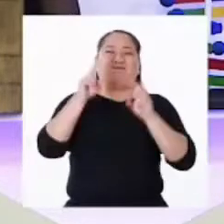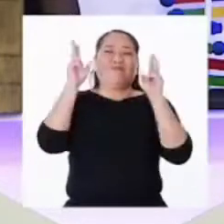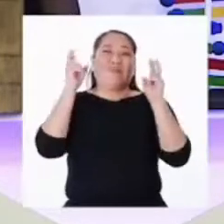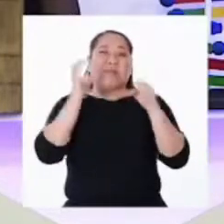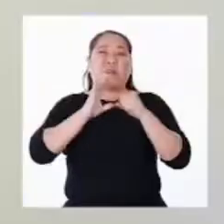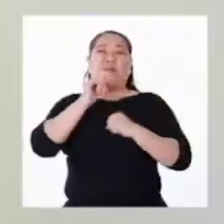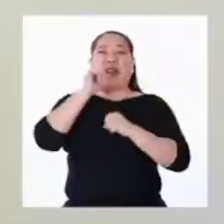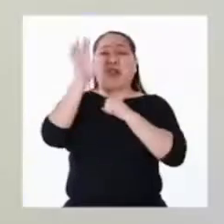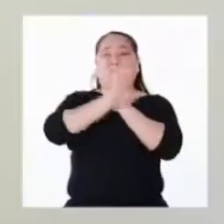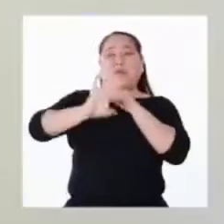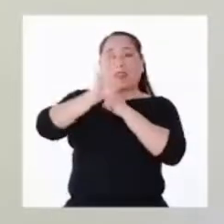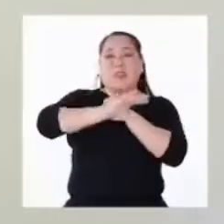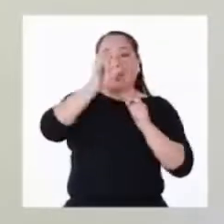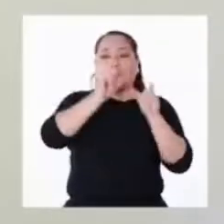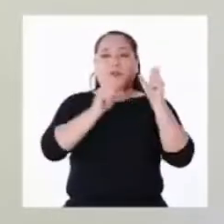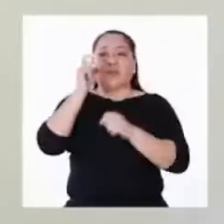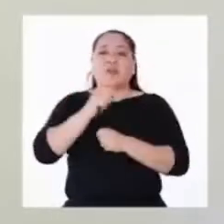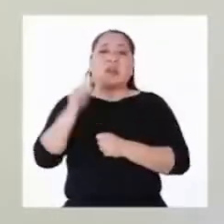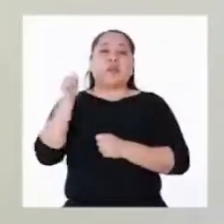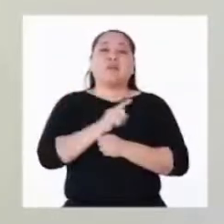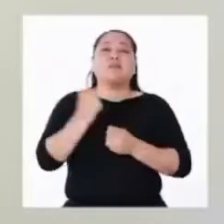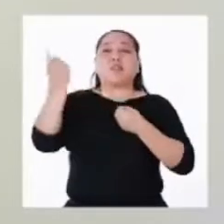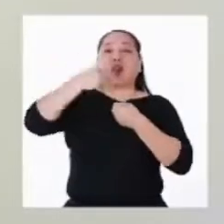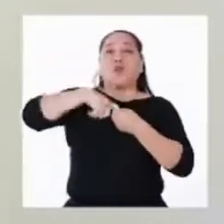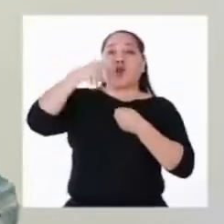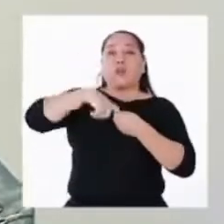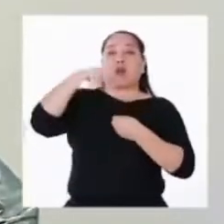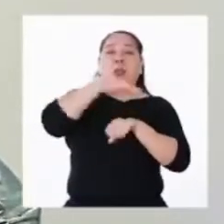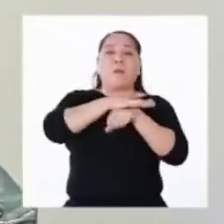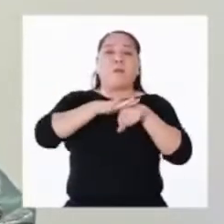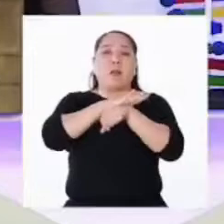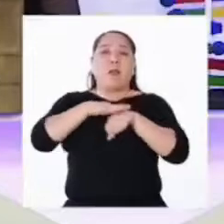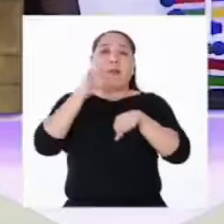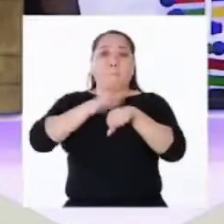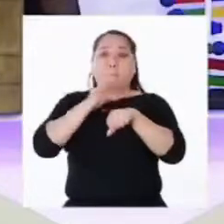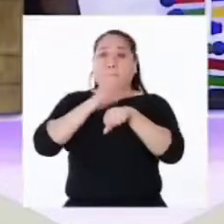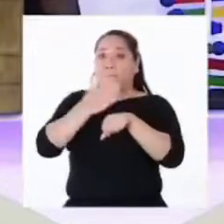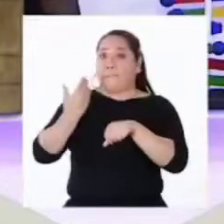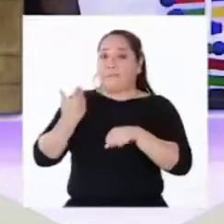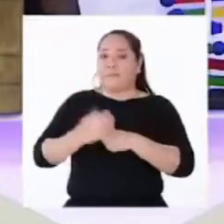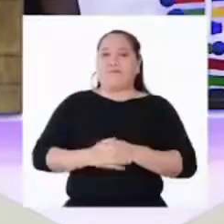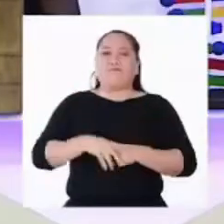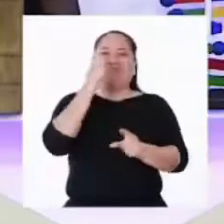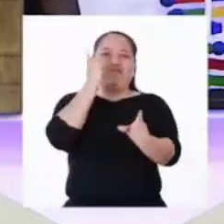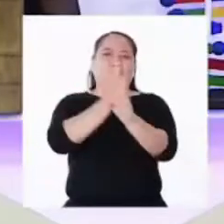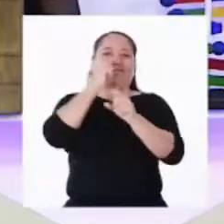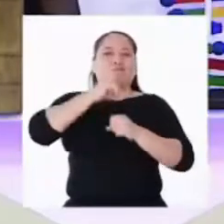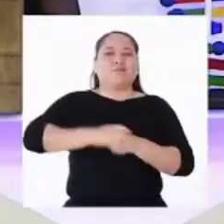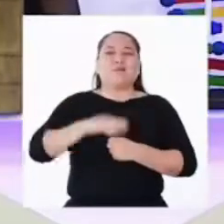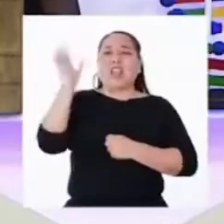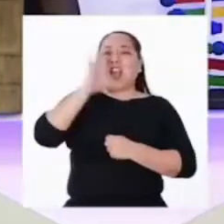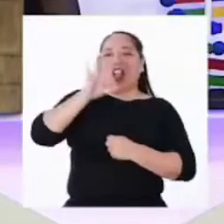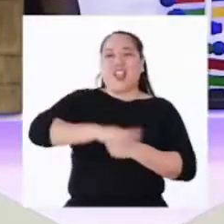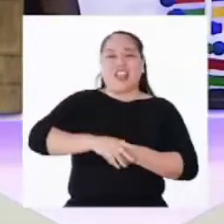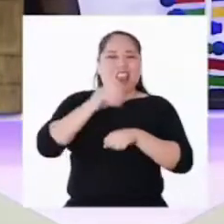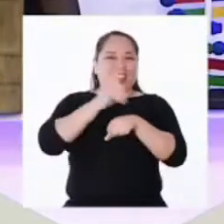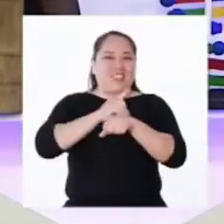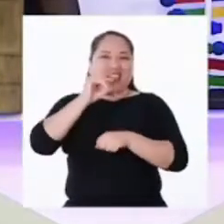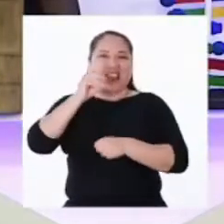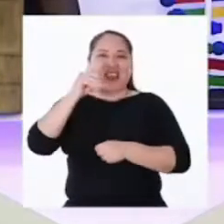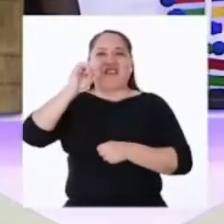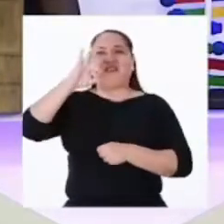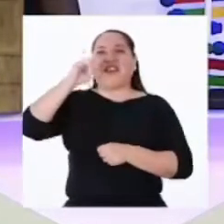Diáfana Claridad. Hola Mario, he venido a darte una mano. Entonces, empecemos con algunas preguntas de las